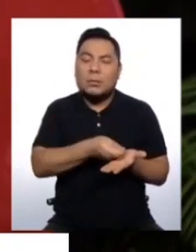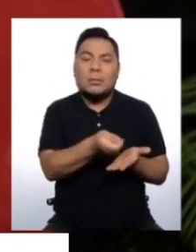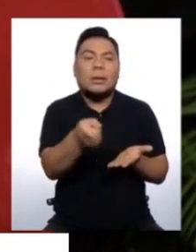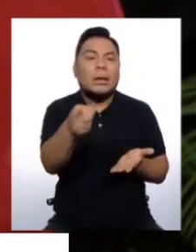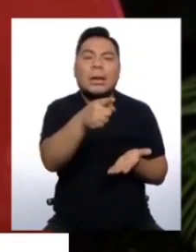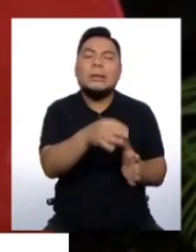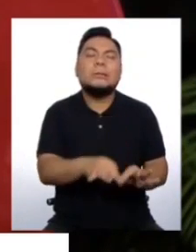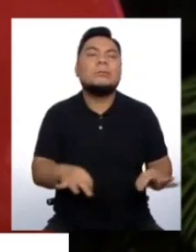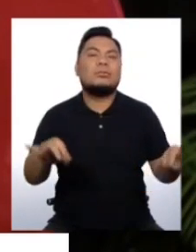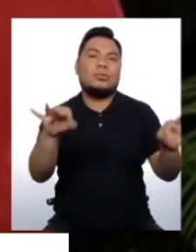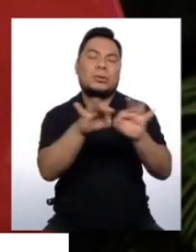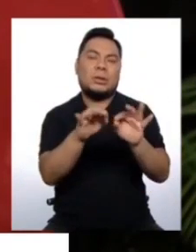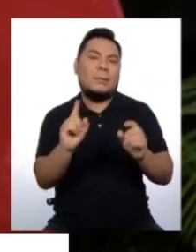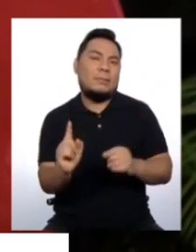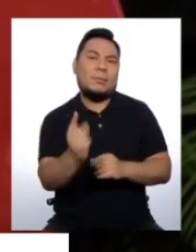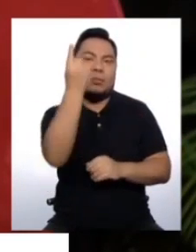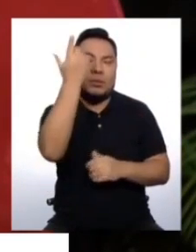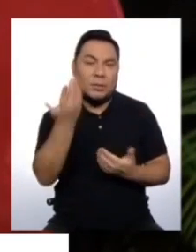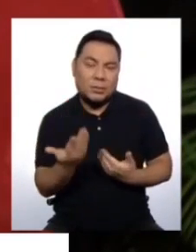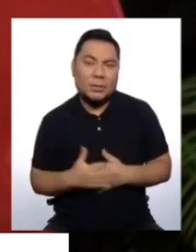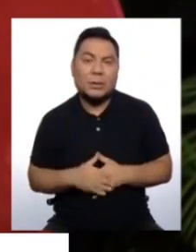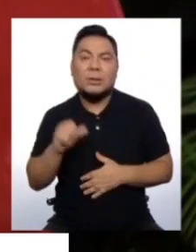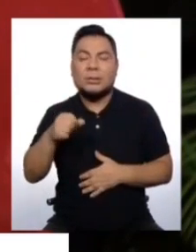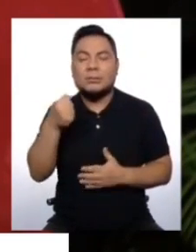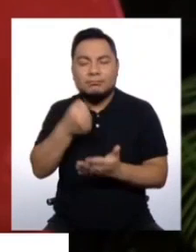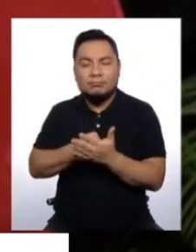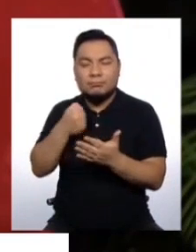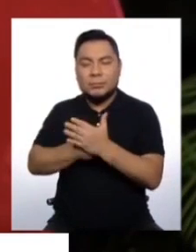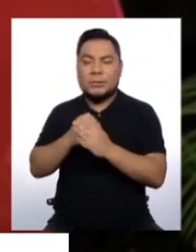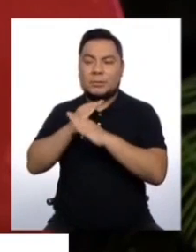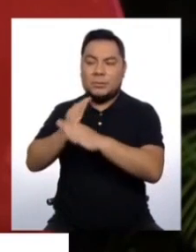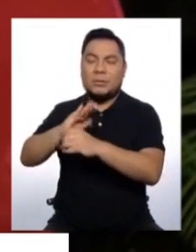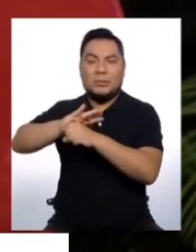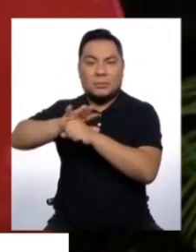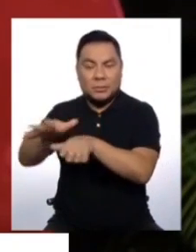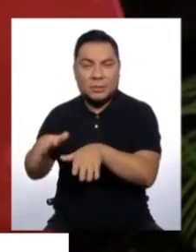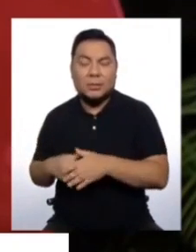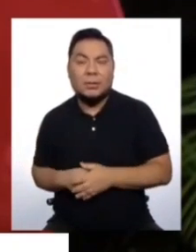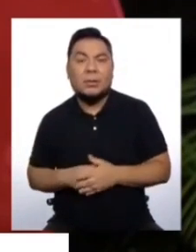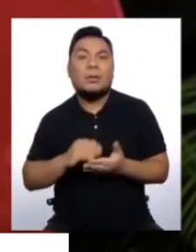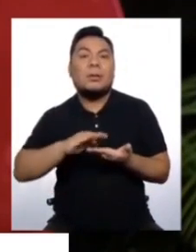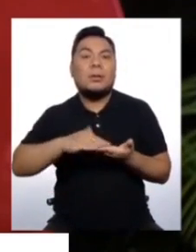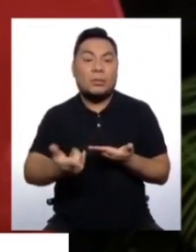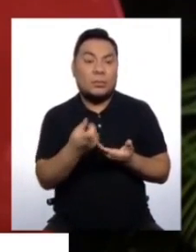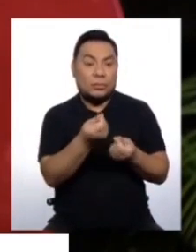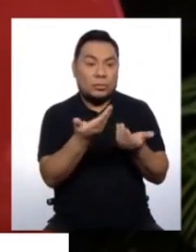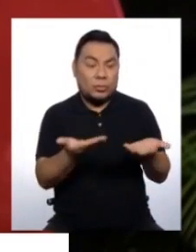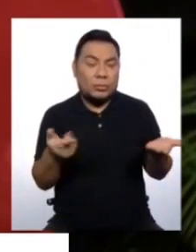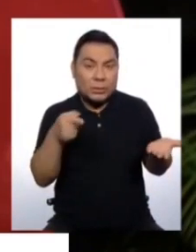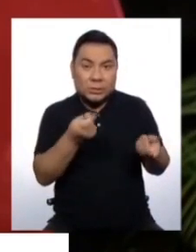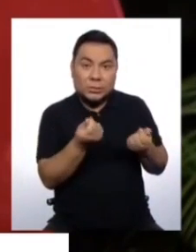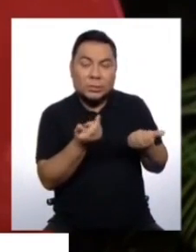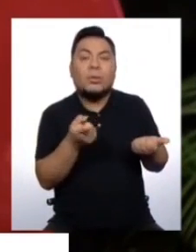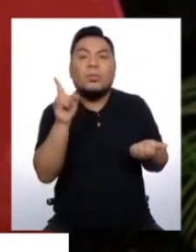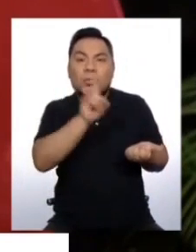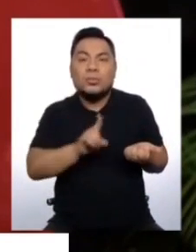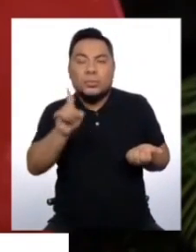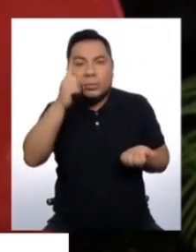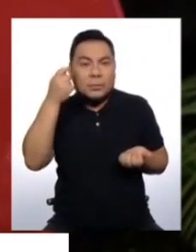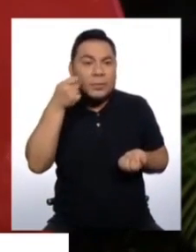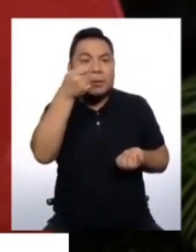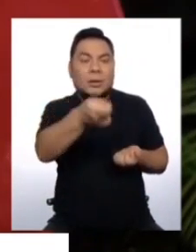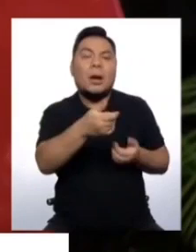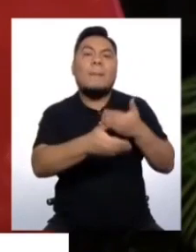es importante y primordial, y que es combatir esta enfermedad, y luego estos recursos también usarlos para